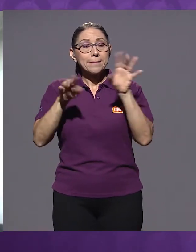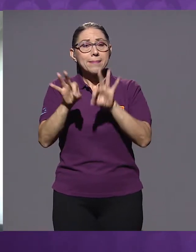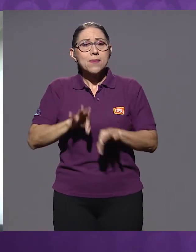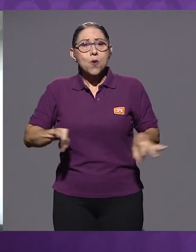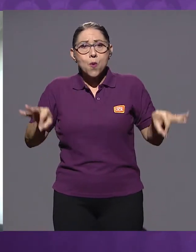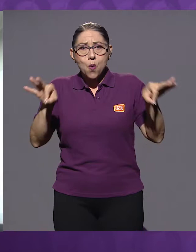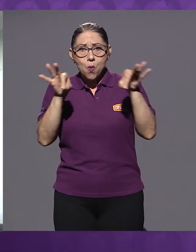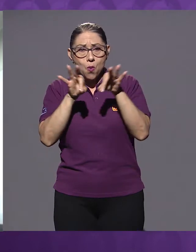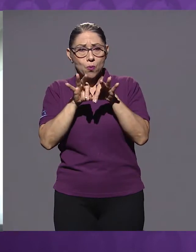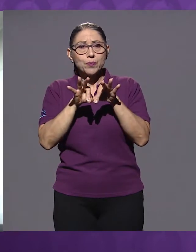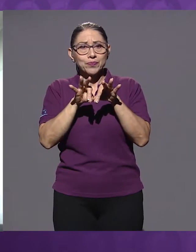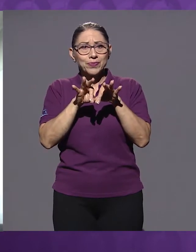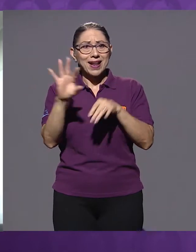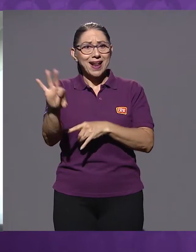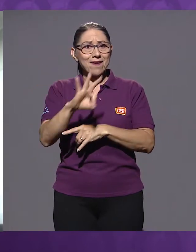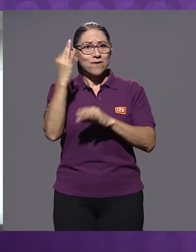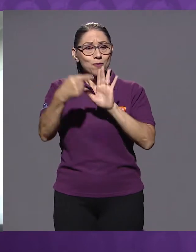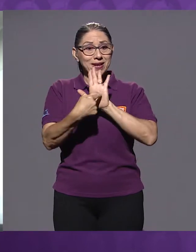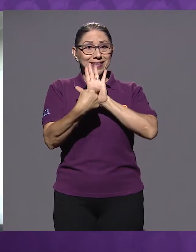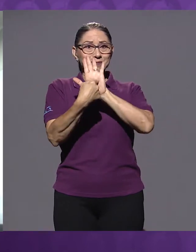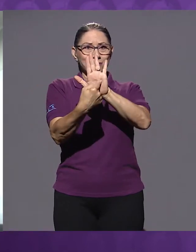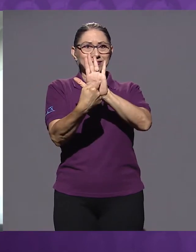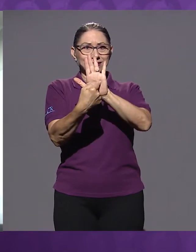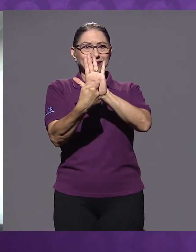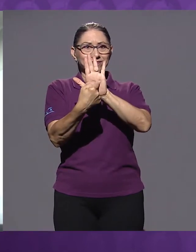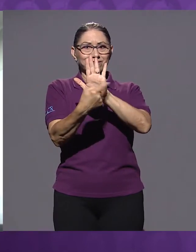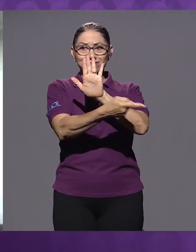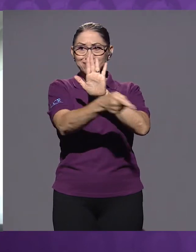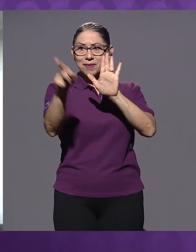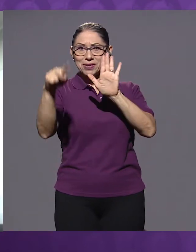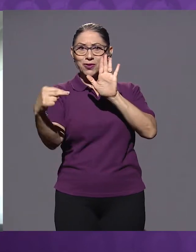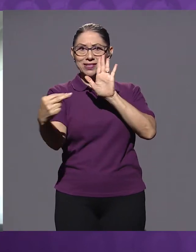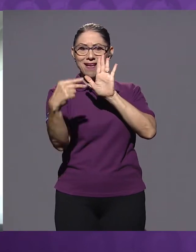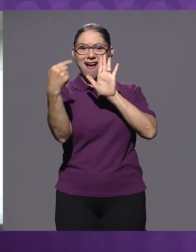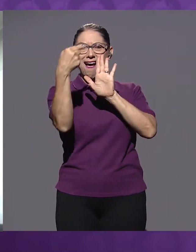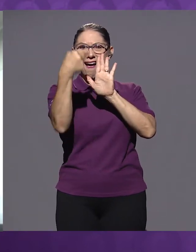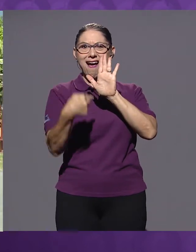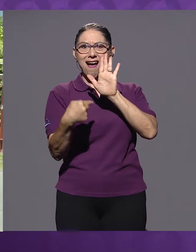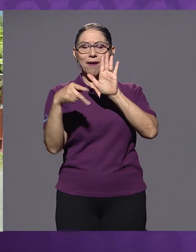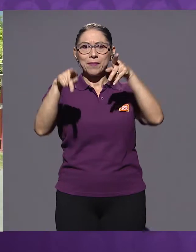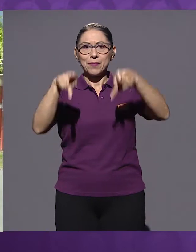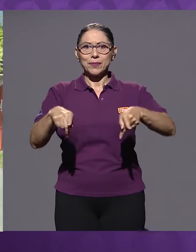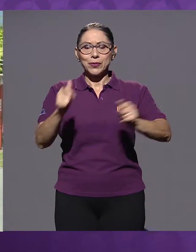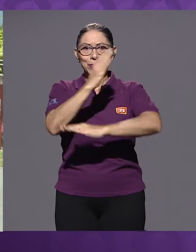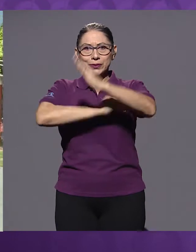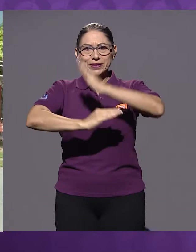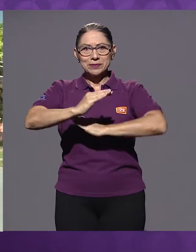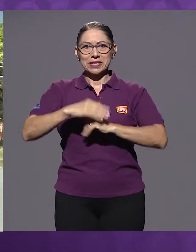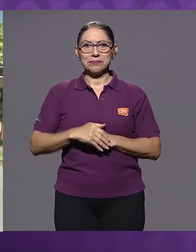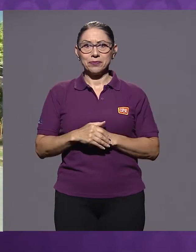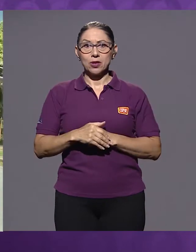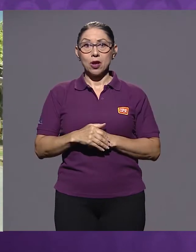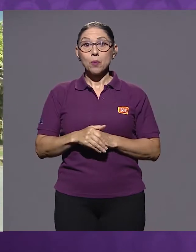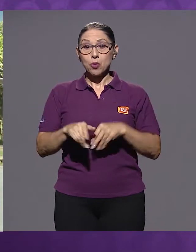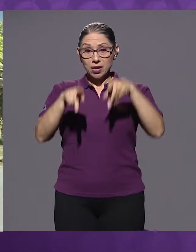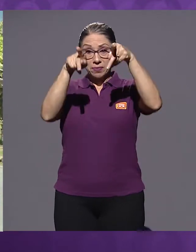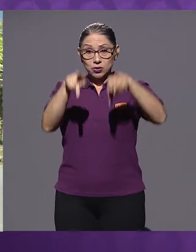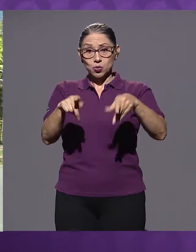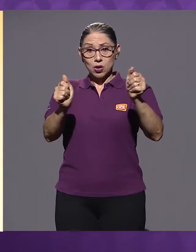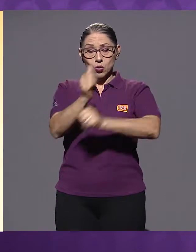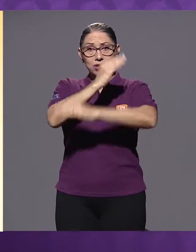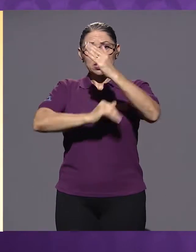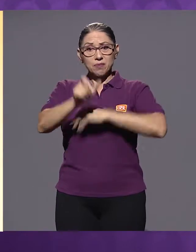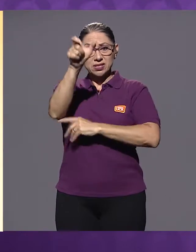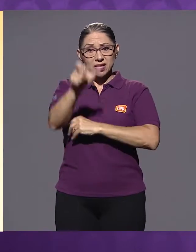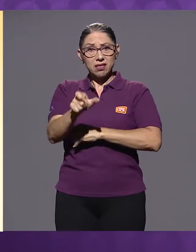muy importante la manera en que se muestran estas personas con discapacidad, porque tener discapacidad